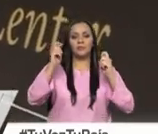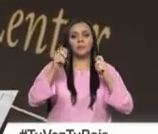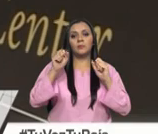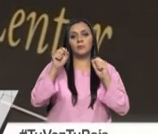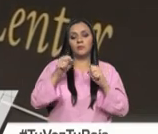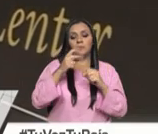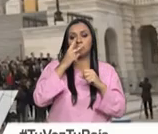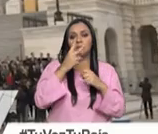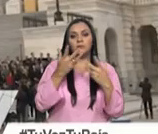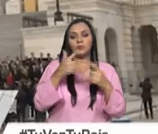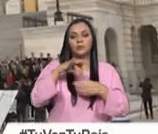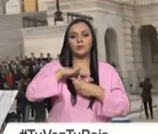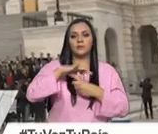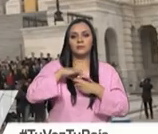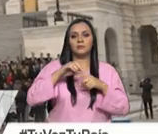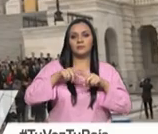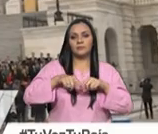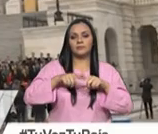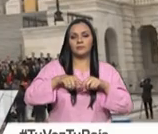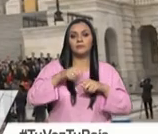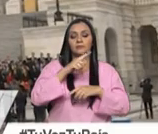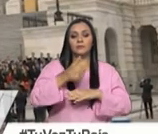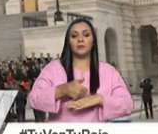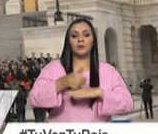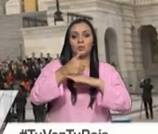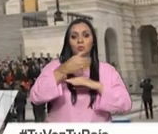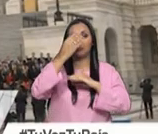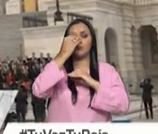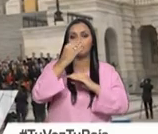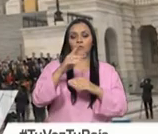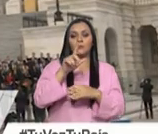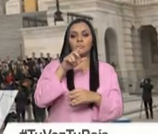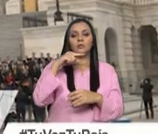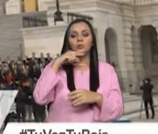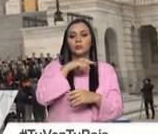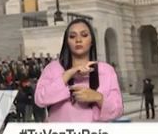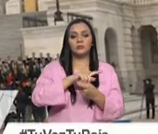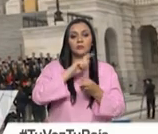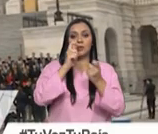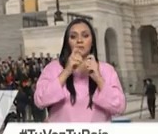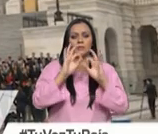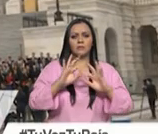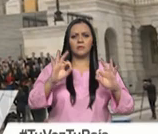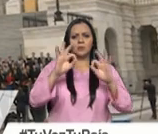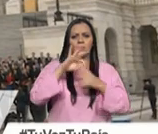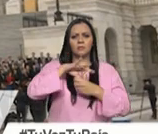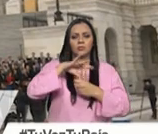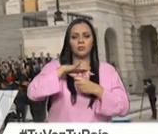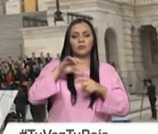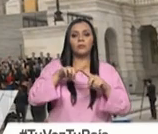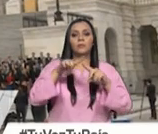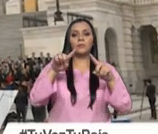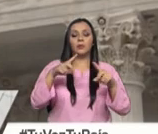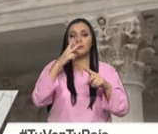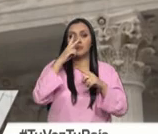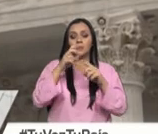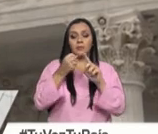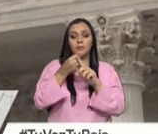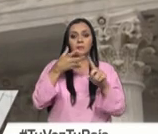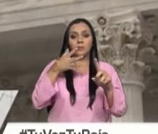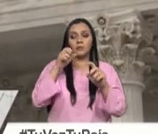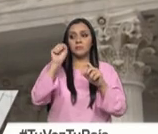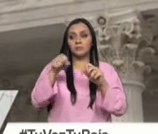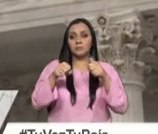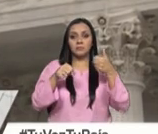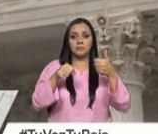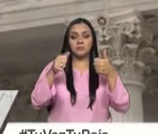Podesta, durante las elecciones. Las autoridades informaron que Rusia no cambió ningún conteo de votos y que no hay forma de medir el impacto que la